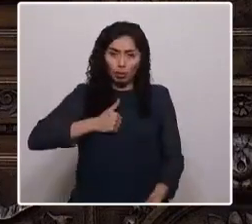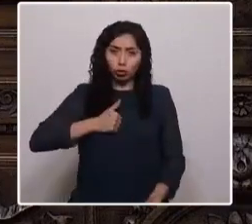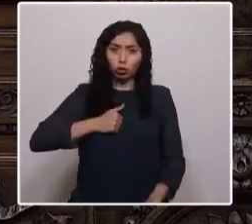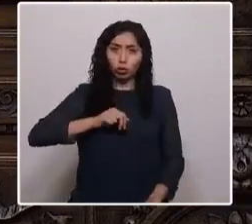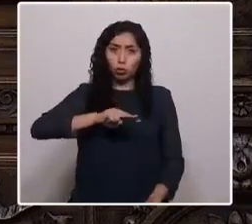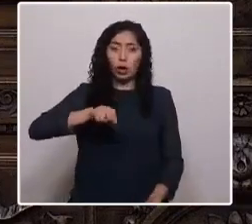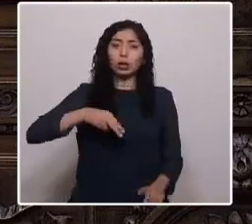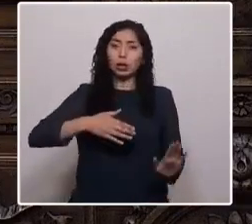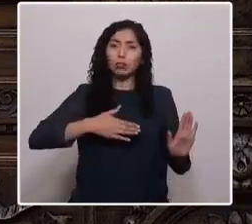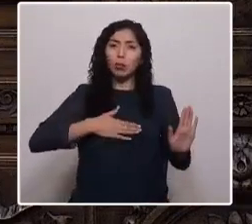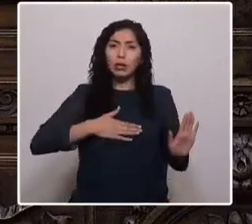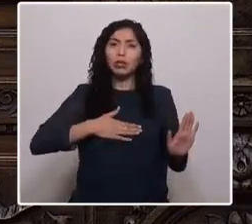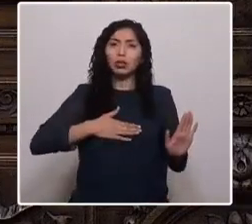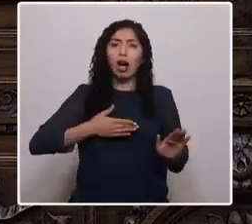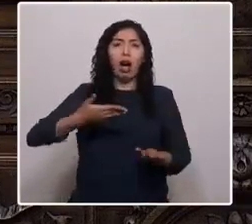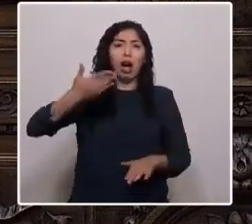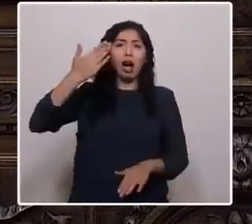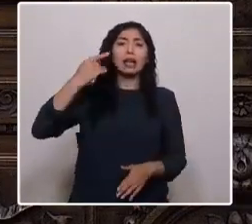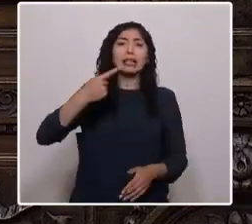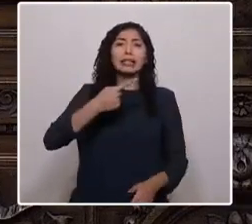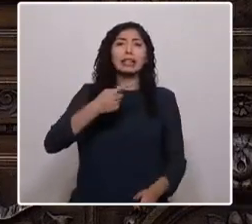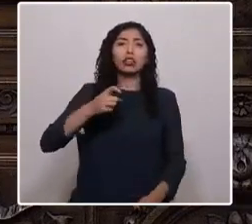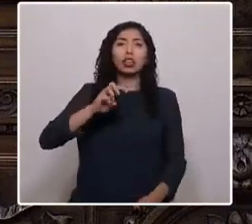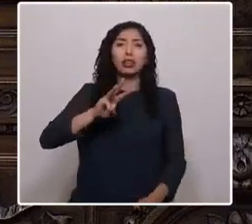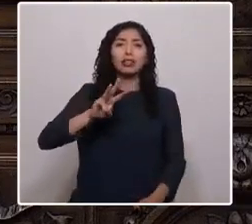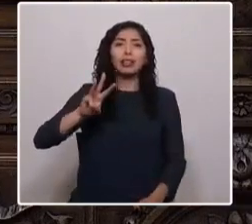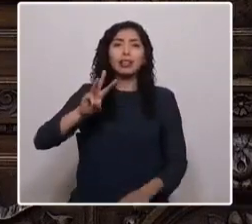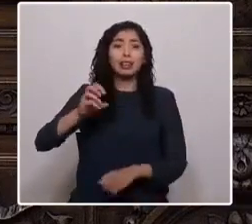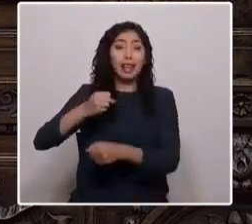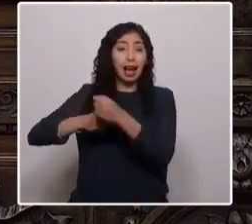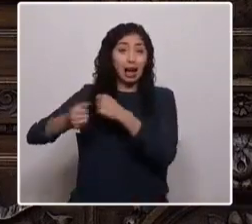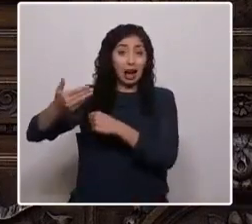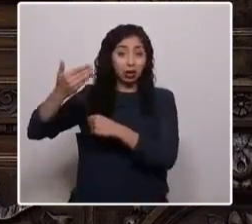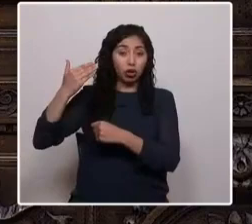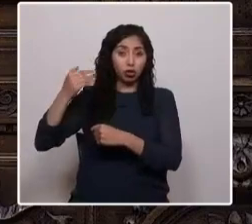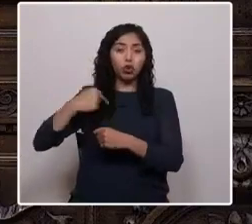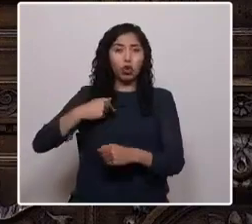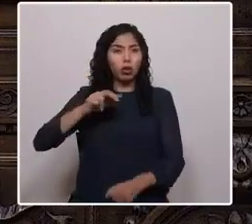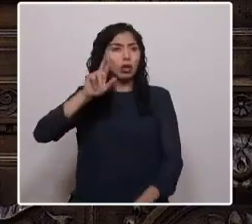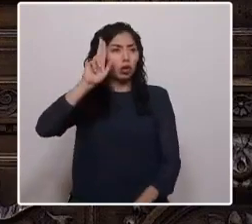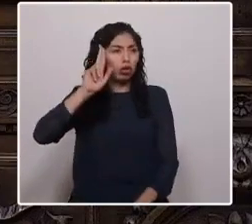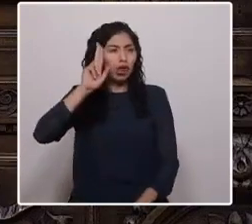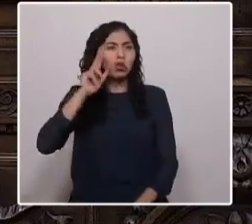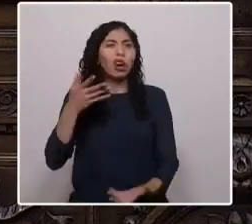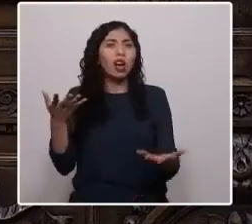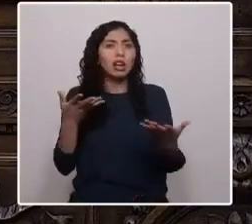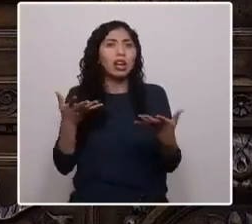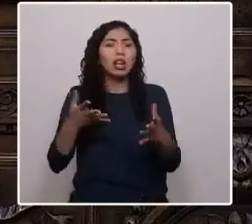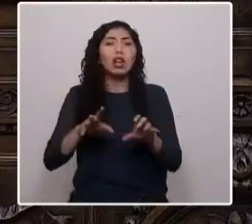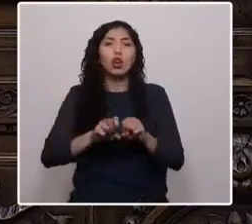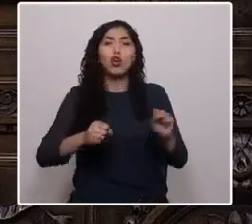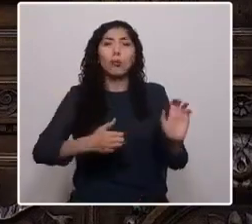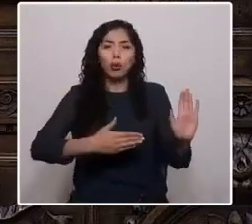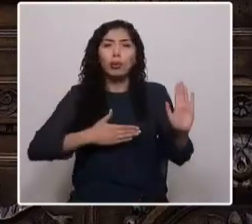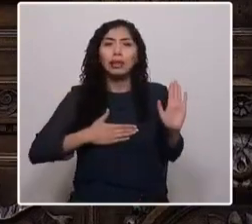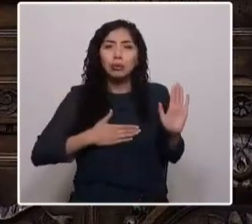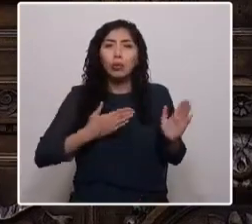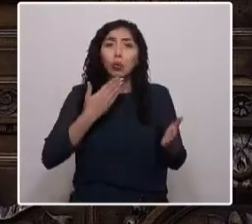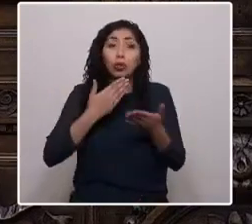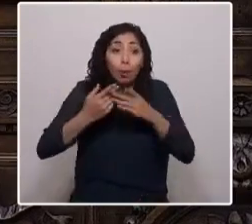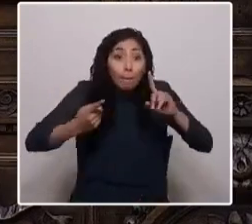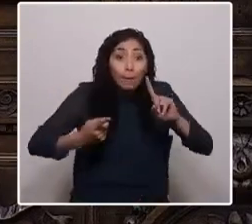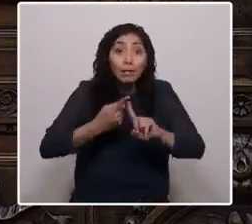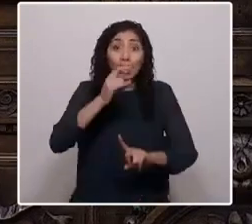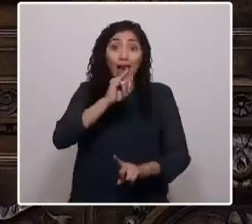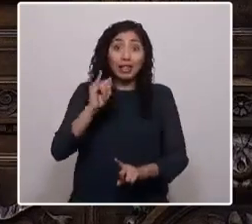hace 133 años vengo en recordarles a quien nos comprometimos cuando estamos por primera vez nuestras banderas